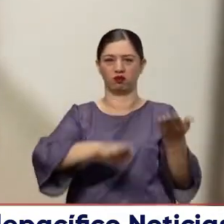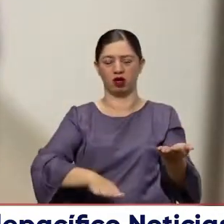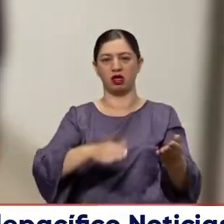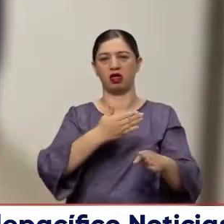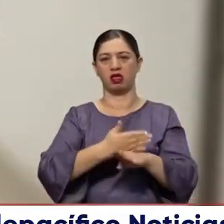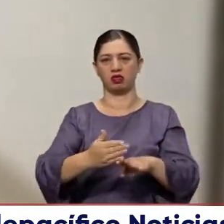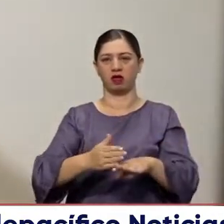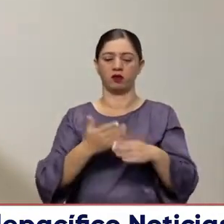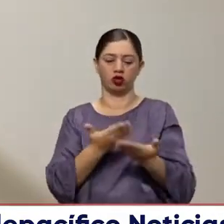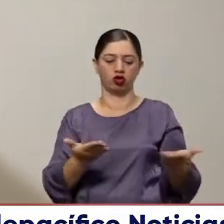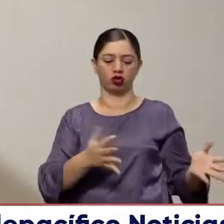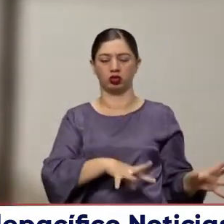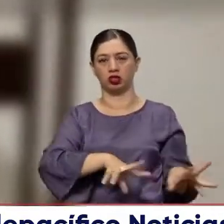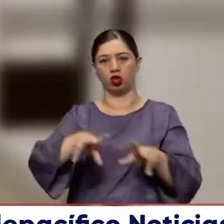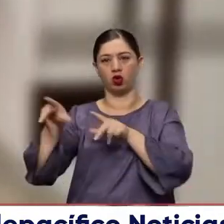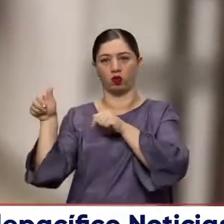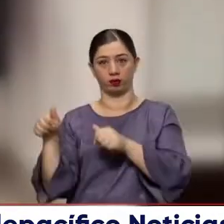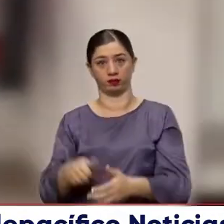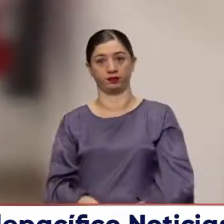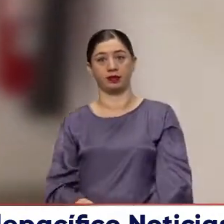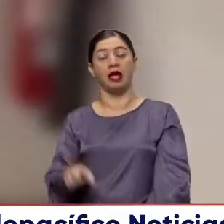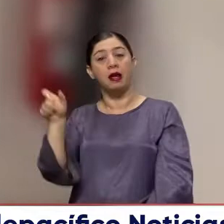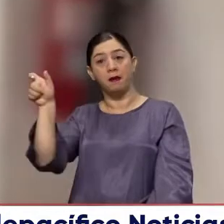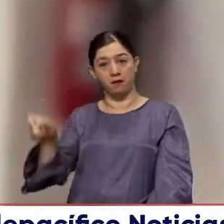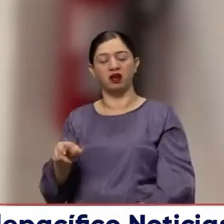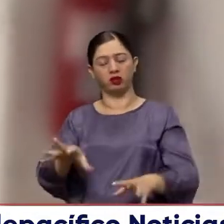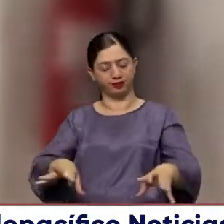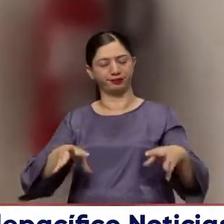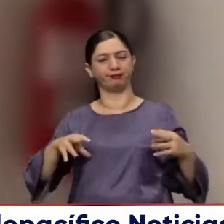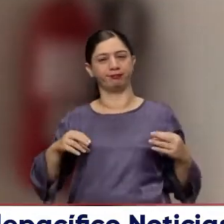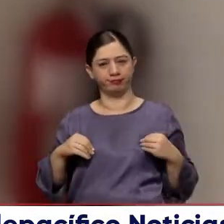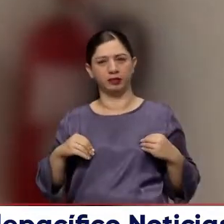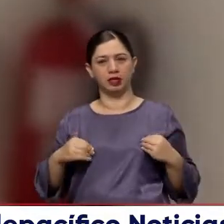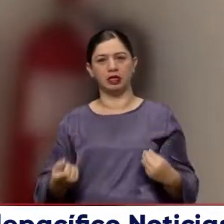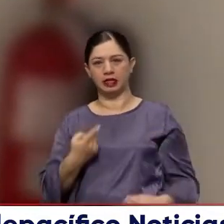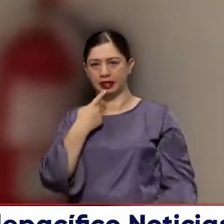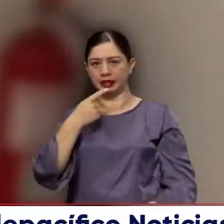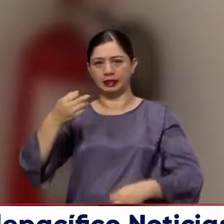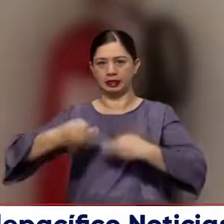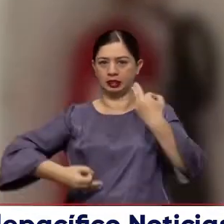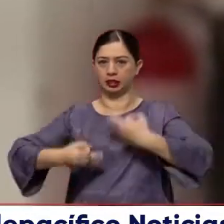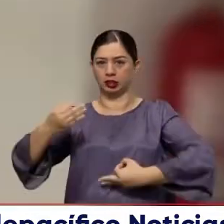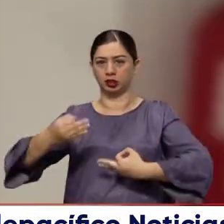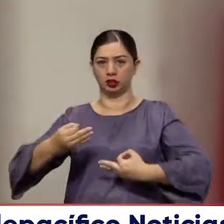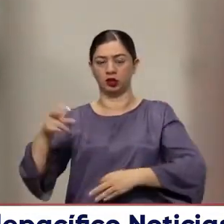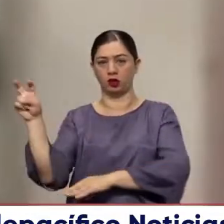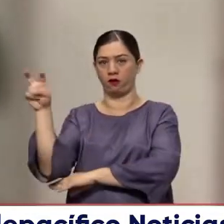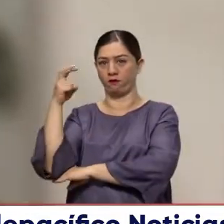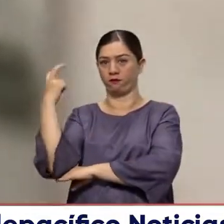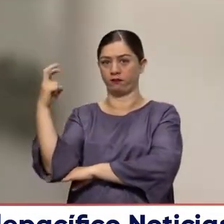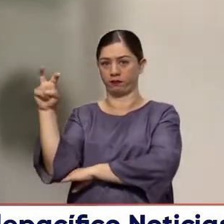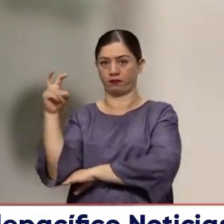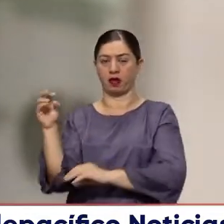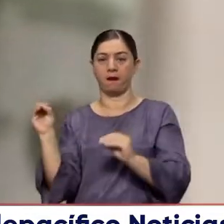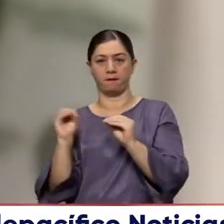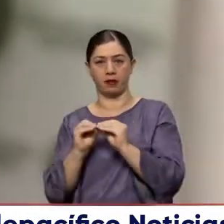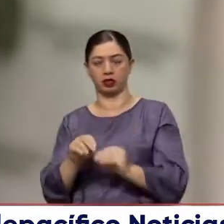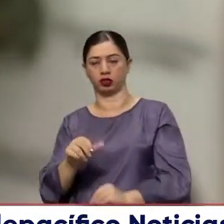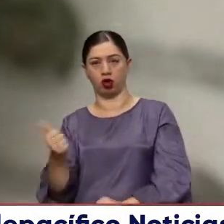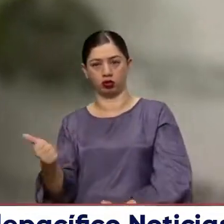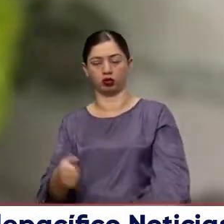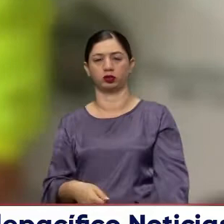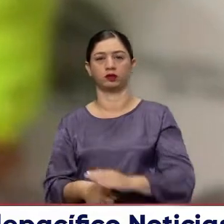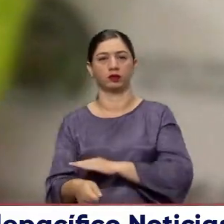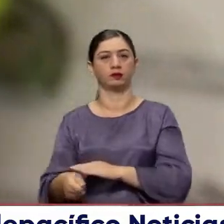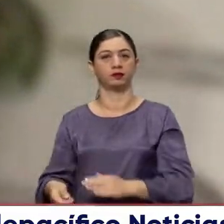después llevarse sus pertenencias. El señalado aceptó los cargos en una audiencia y la fiscalía investiga si habría participado en más crímenes. Se